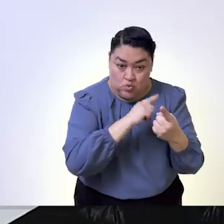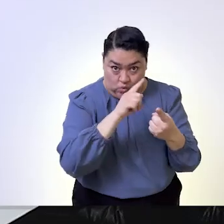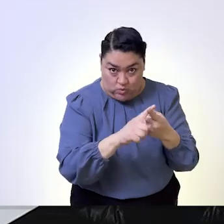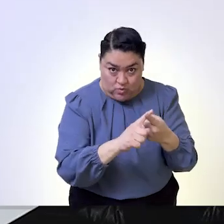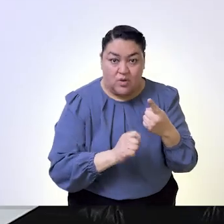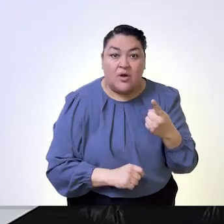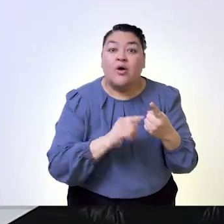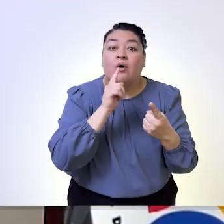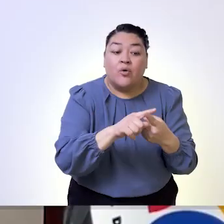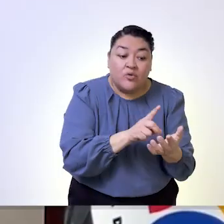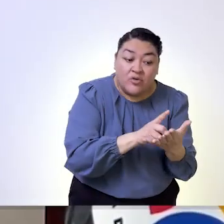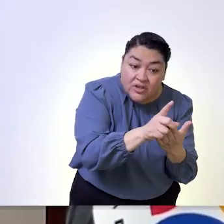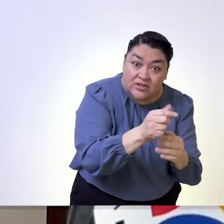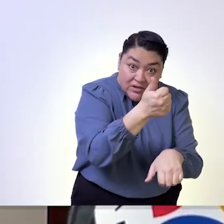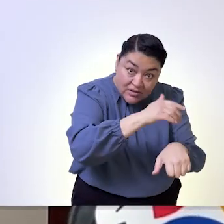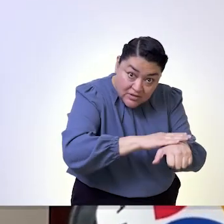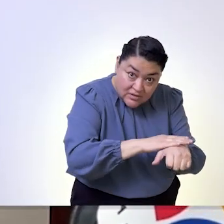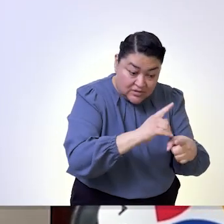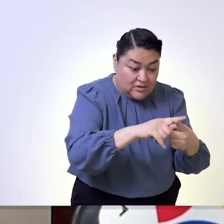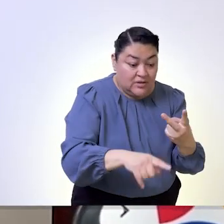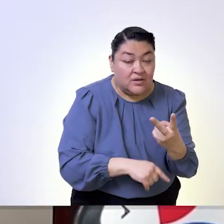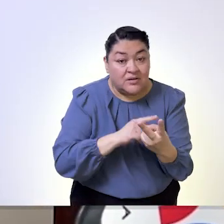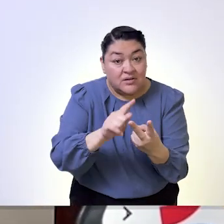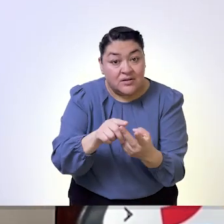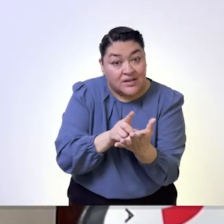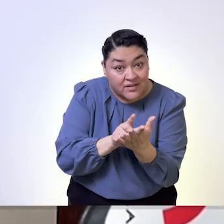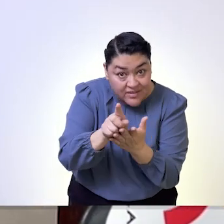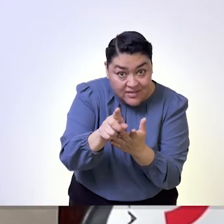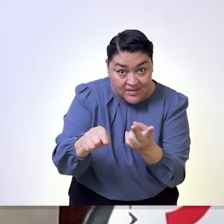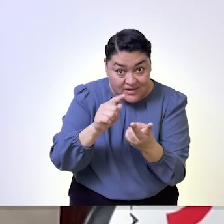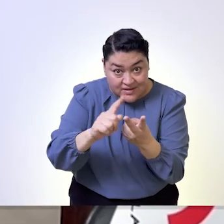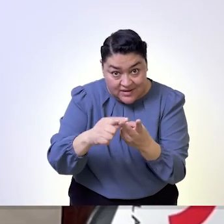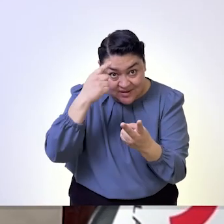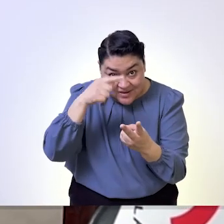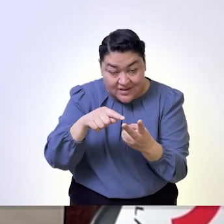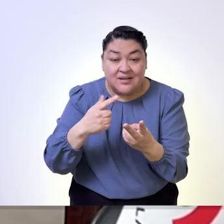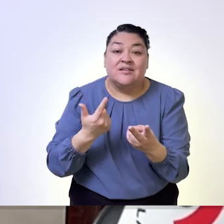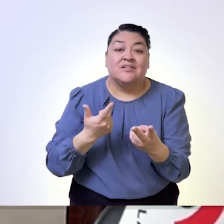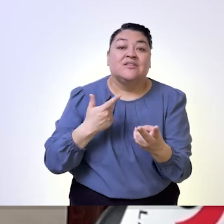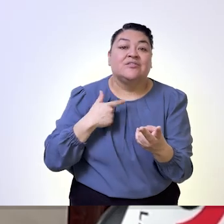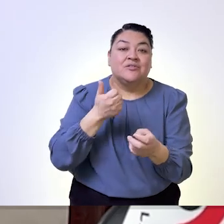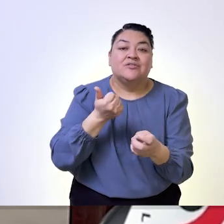¿no?, entre el derecho administrativo, el derecho